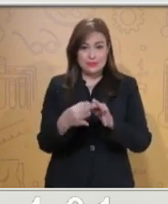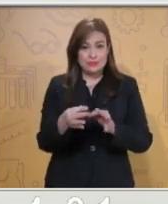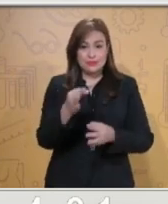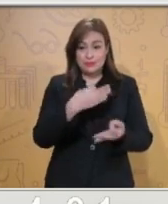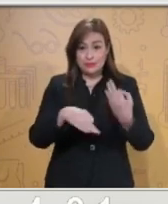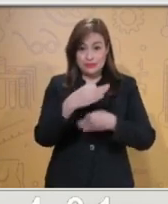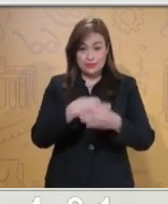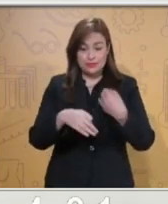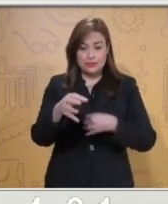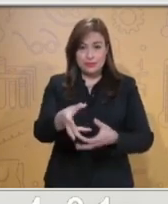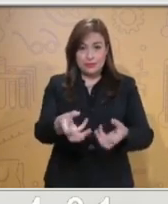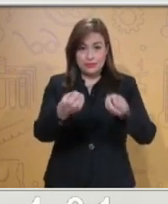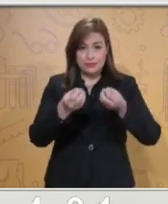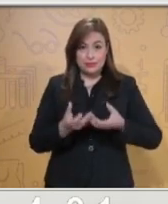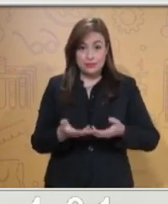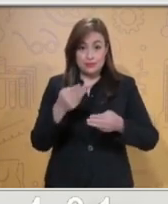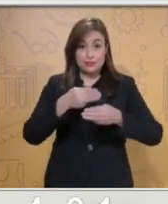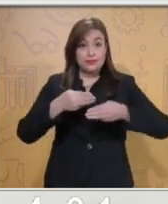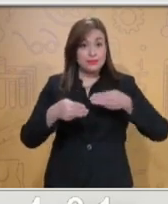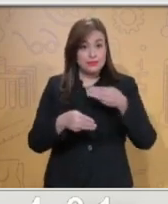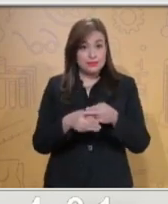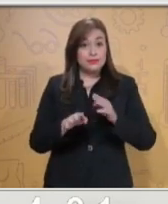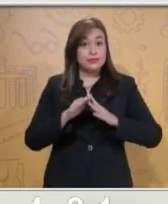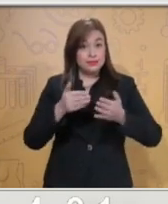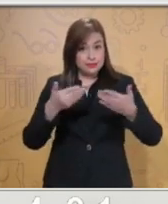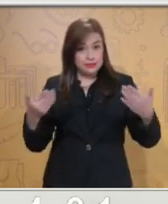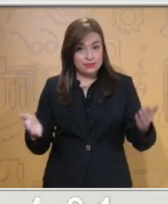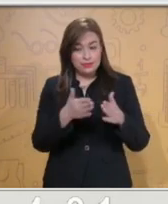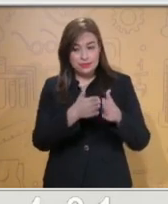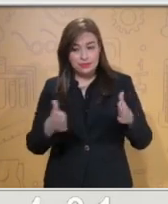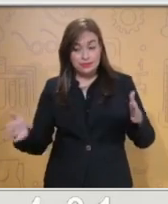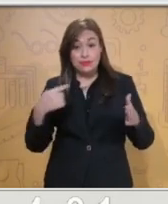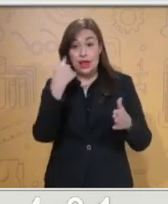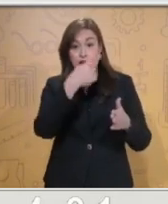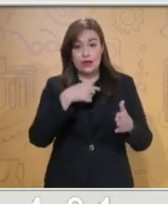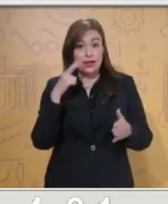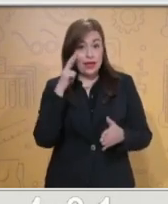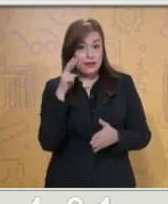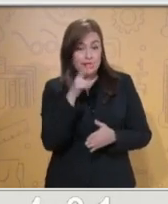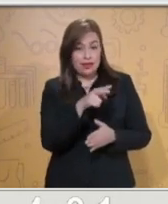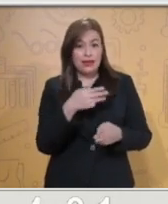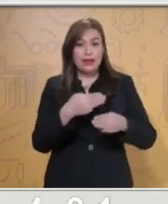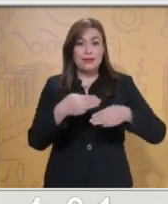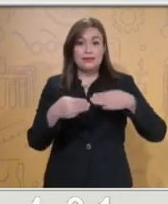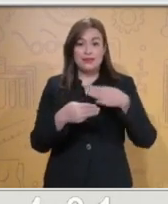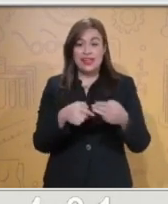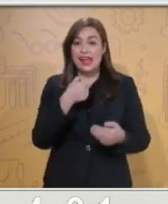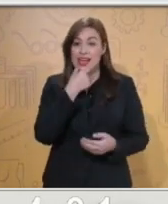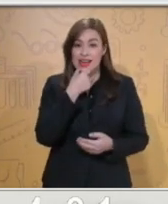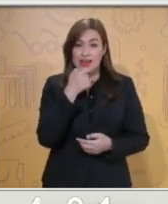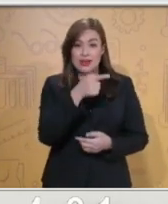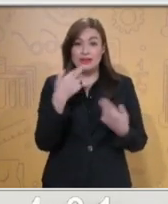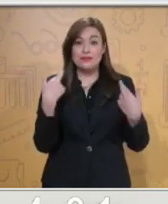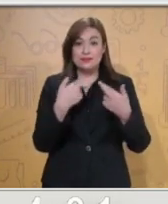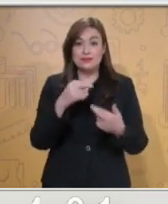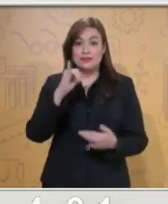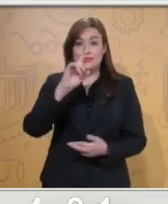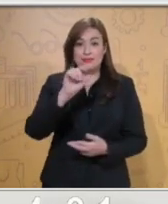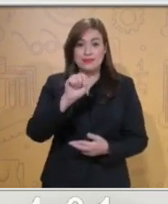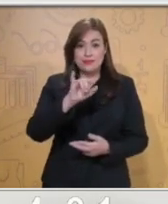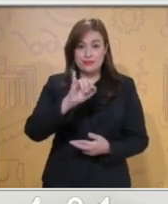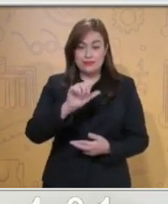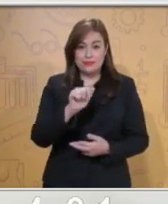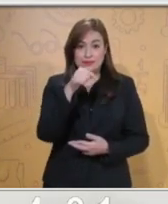útiles escolares porque en esta hora estarán viendo la materia de inglés con la maestra Idalia Garza. También como